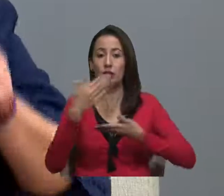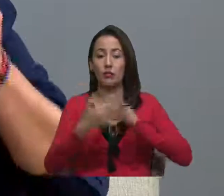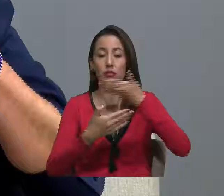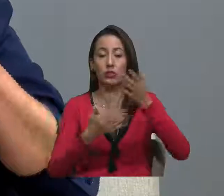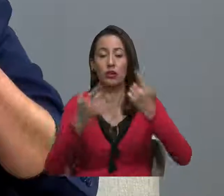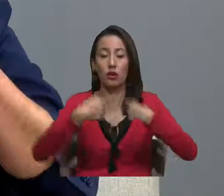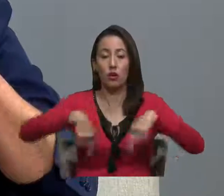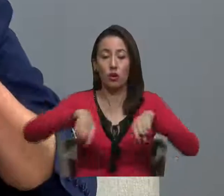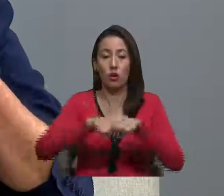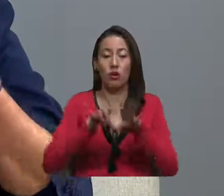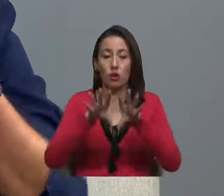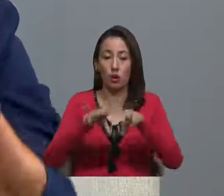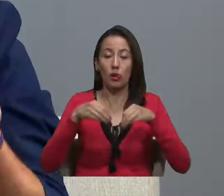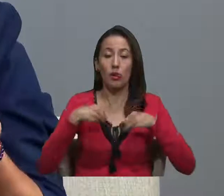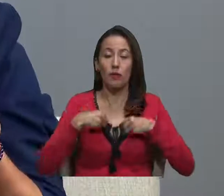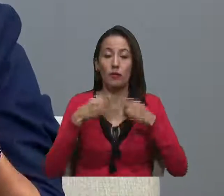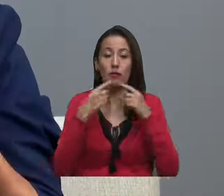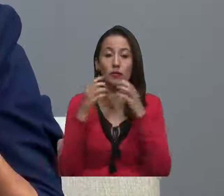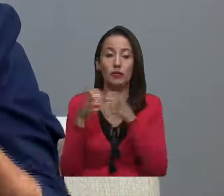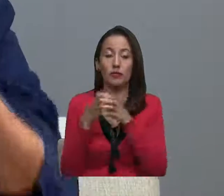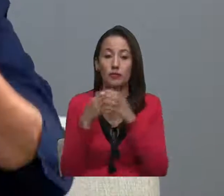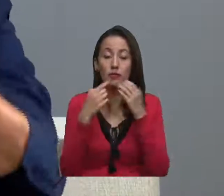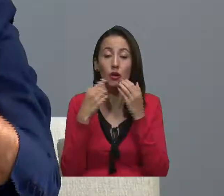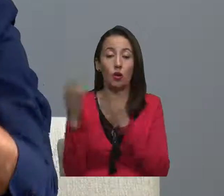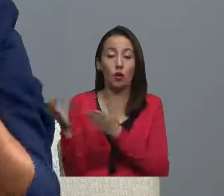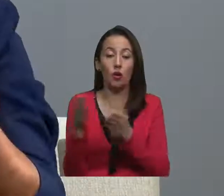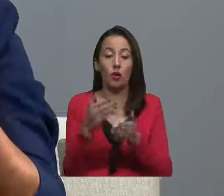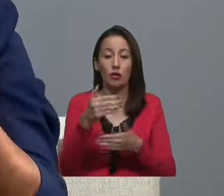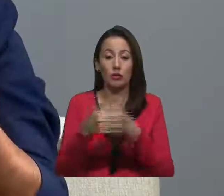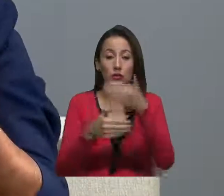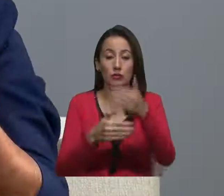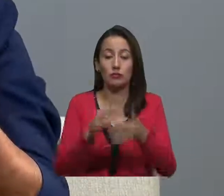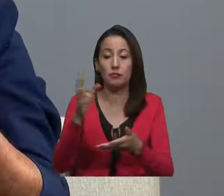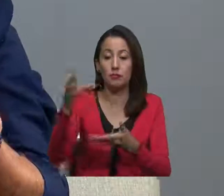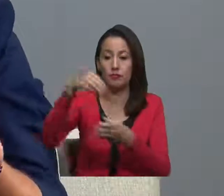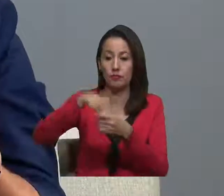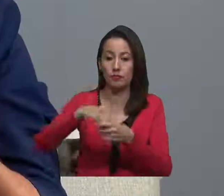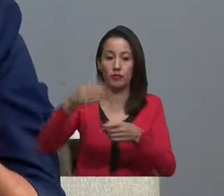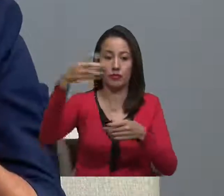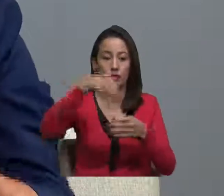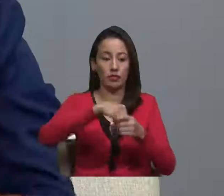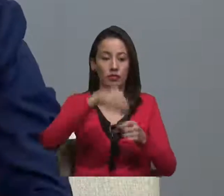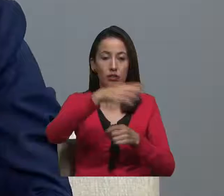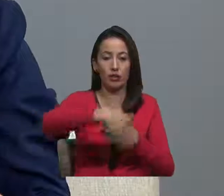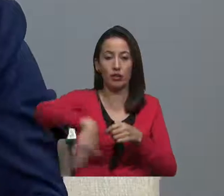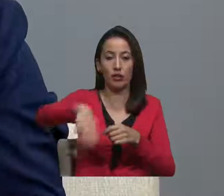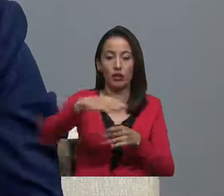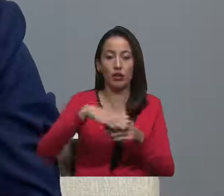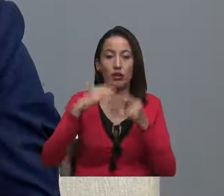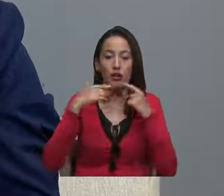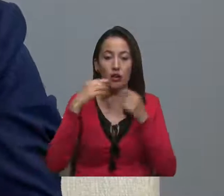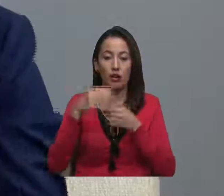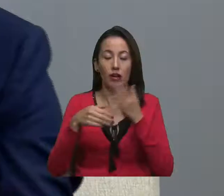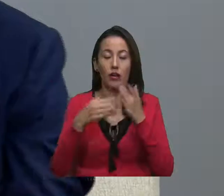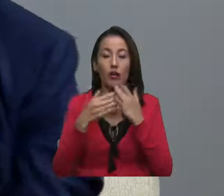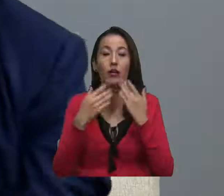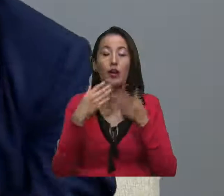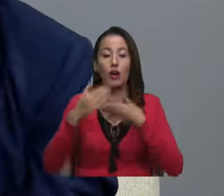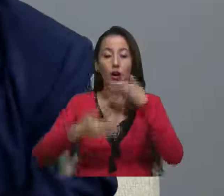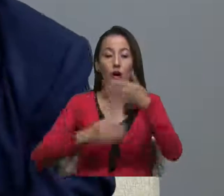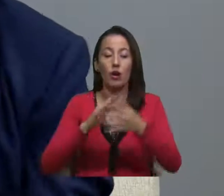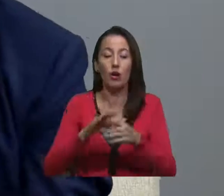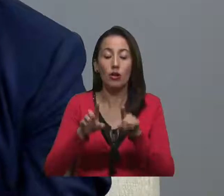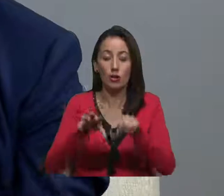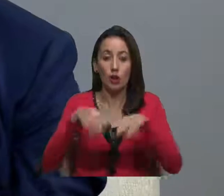dolarización es ingresando divisas no hay otro trayendo dólares sí pero el problema en el país es que la manera para tres dólares de es